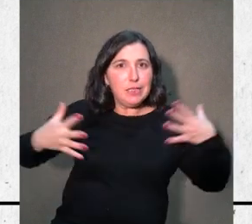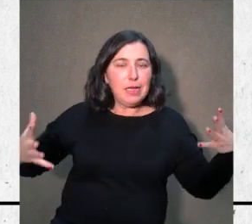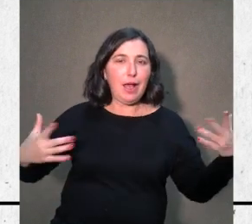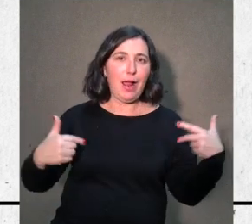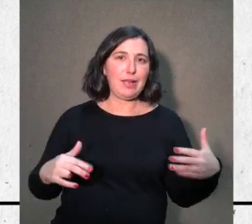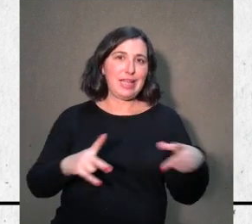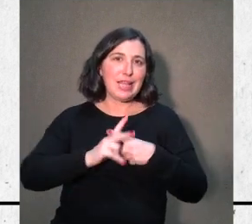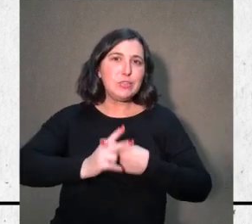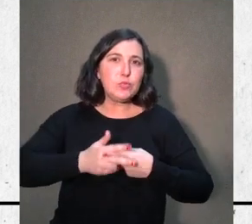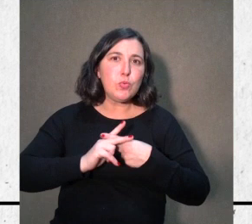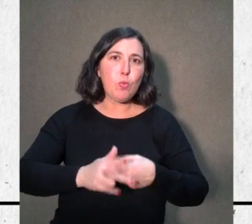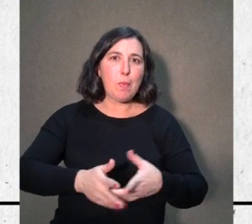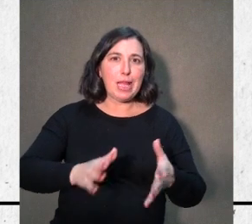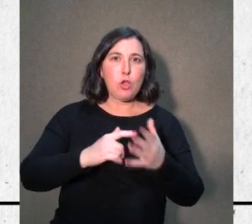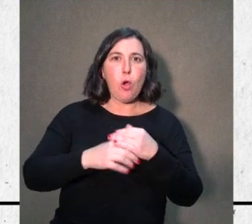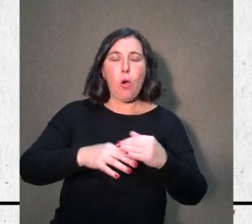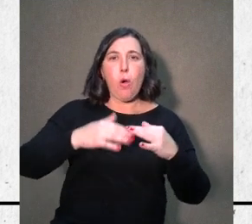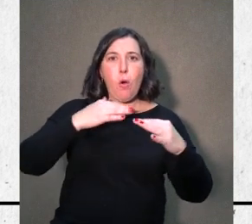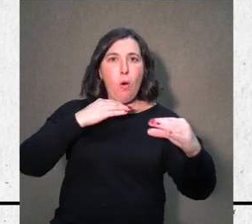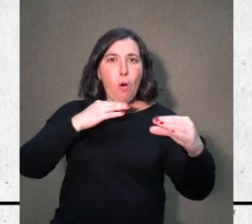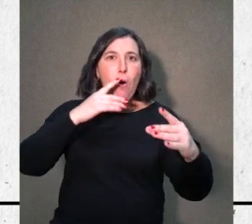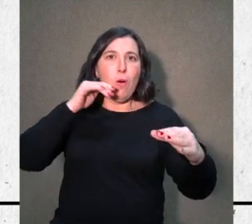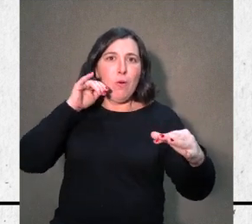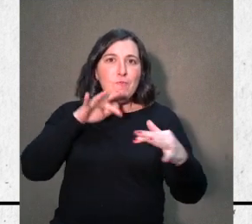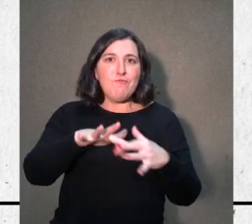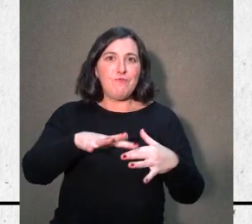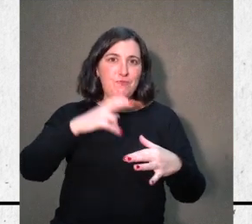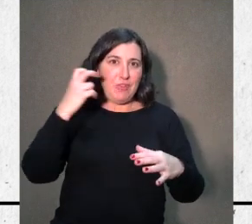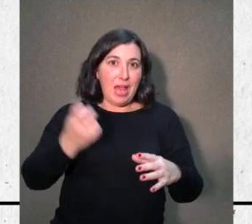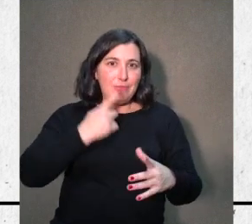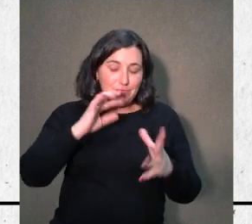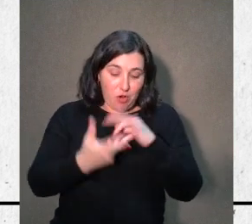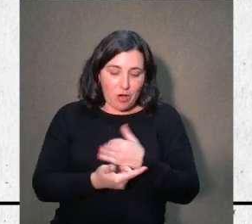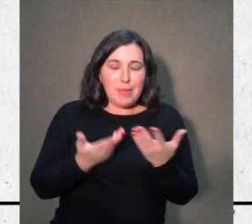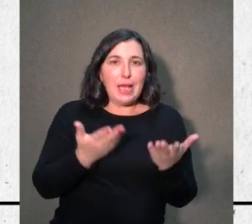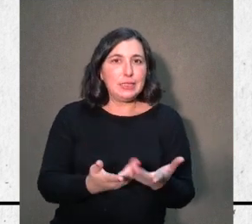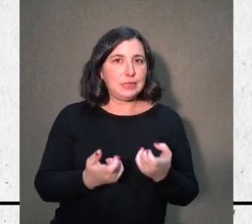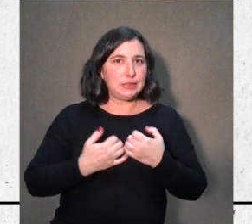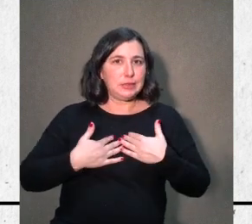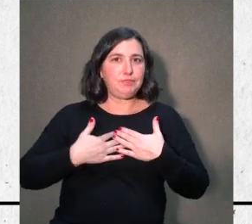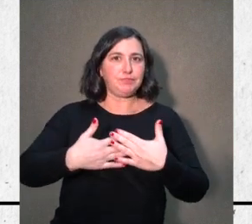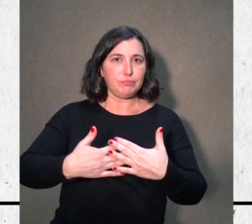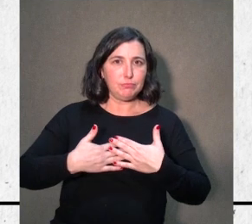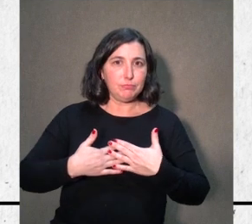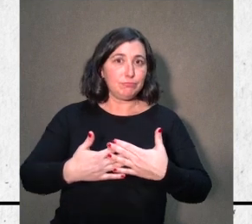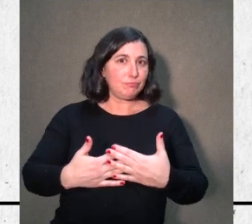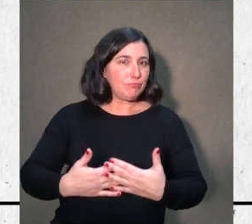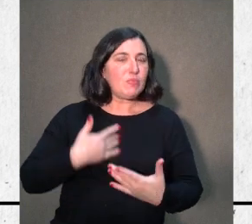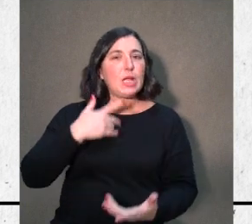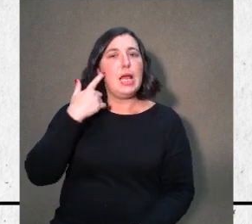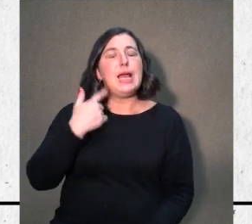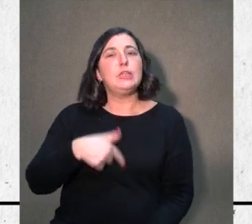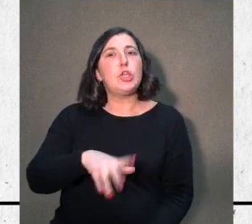que... la capacidad que uno tiene que tener. Y creo que eso es importante, sí, apoyarlo con algunas